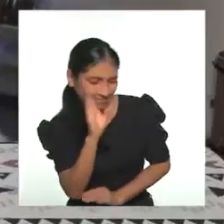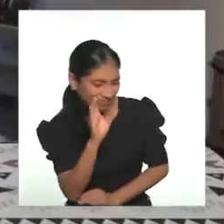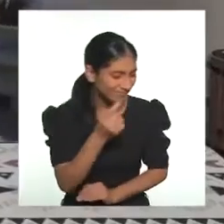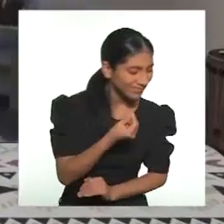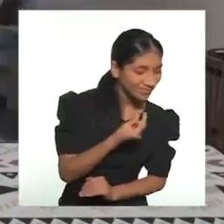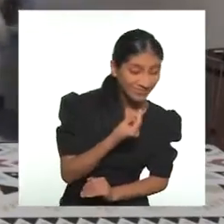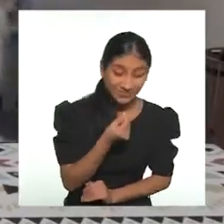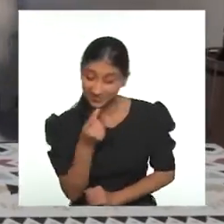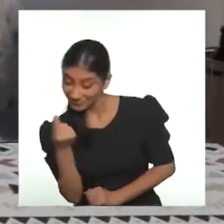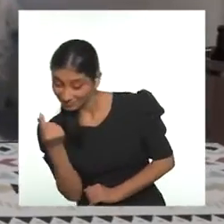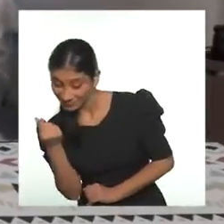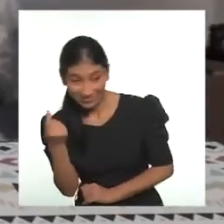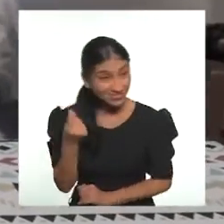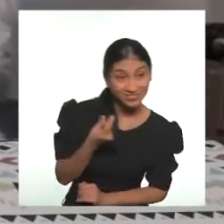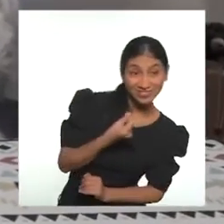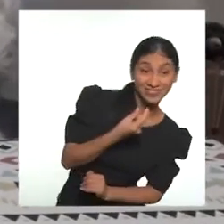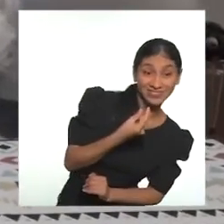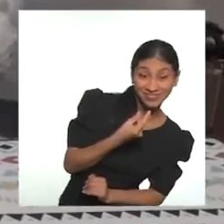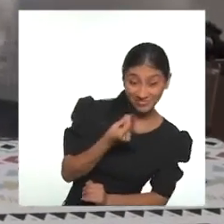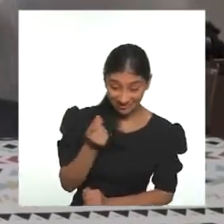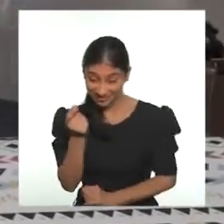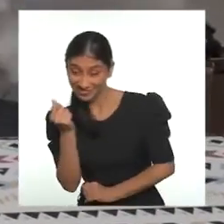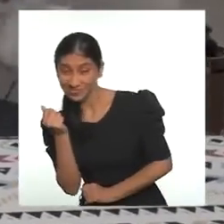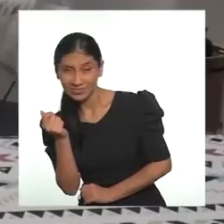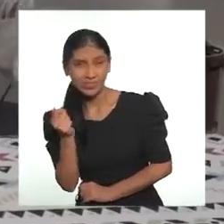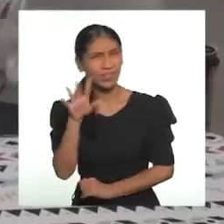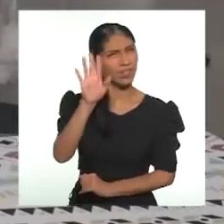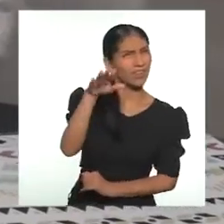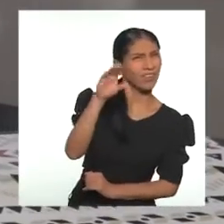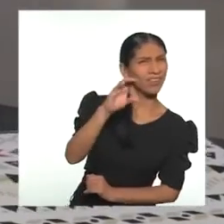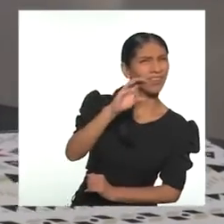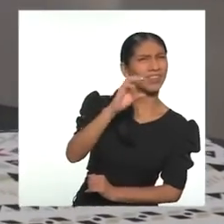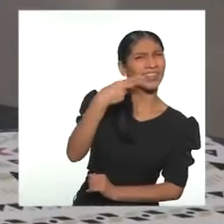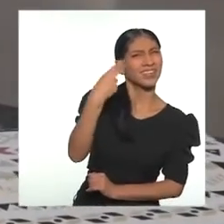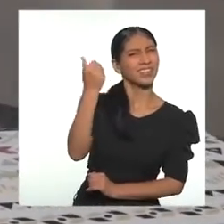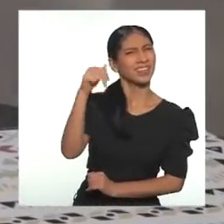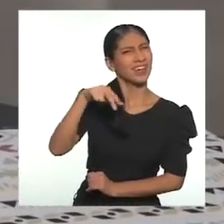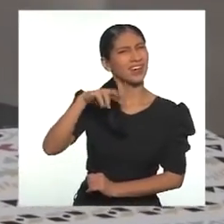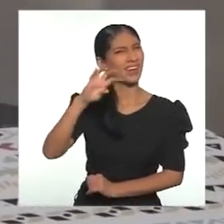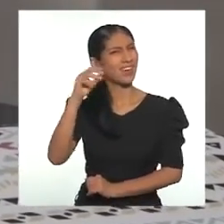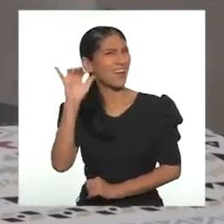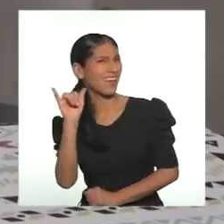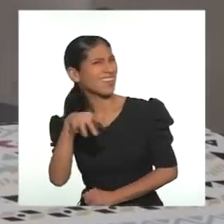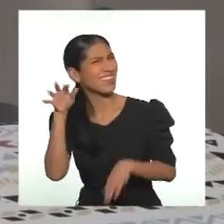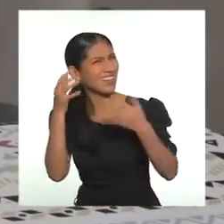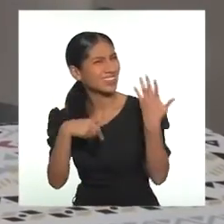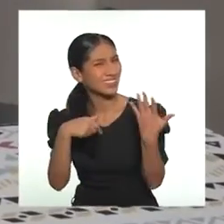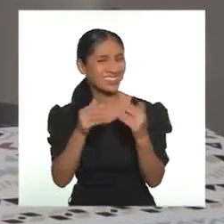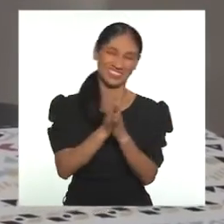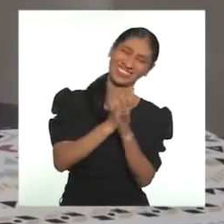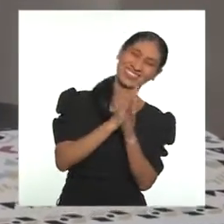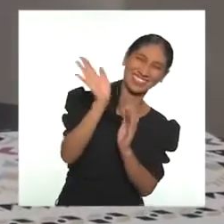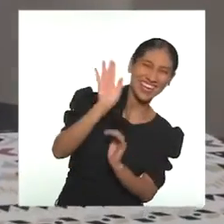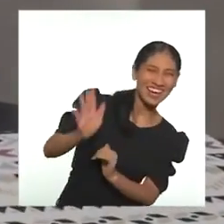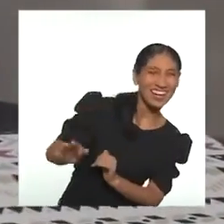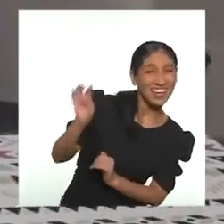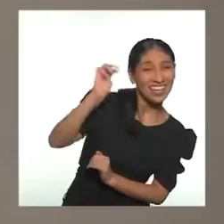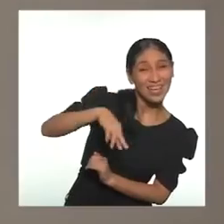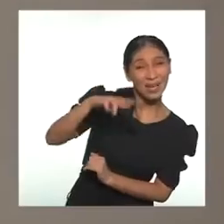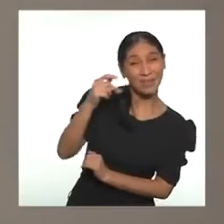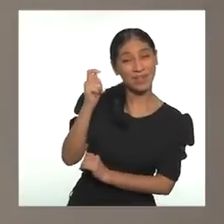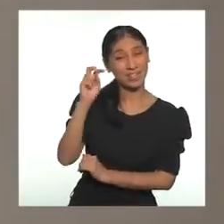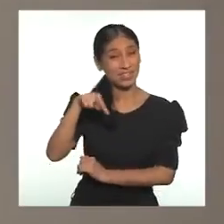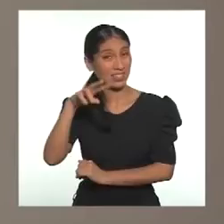¡Monedita! ¡Moneda! ¡Moneda! ¡Chancay! Ay, ¿qué haces?